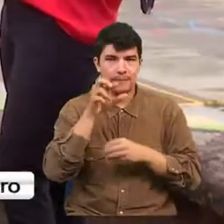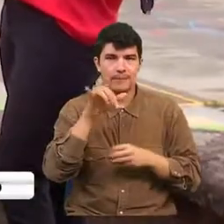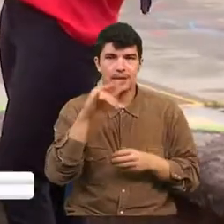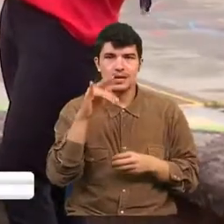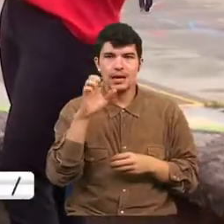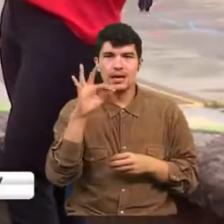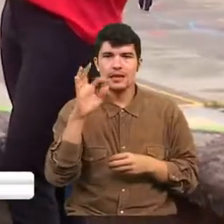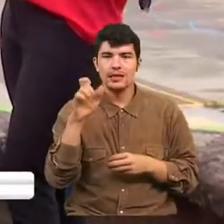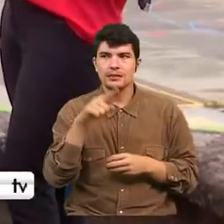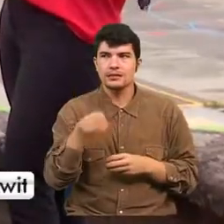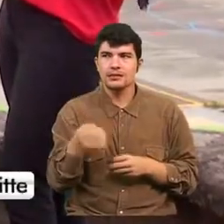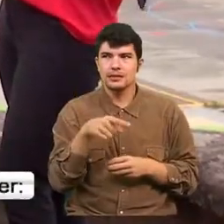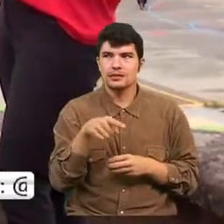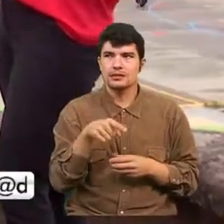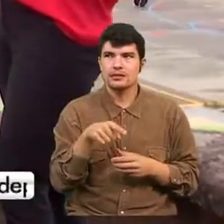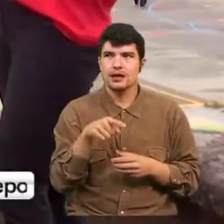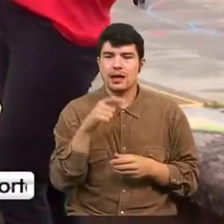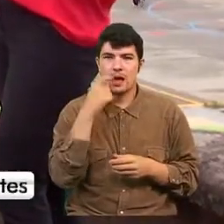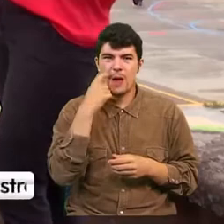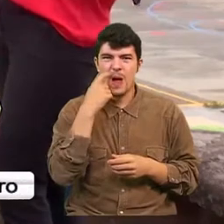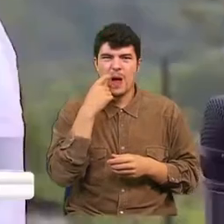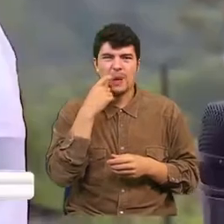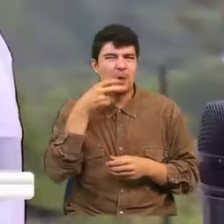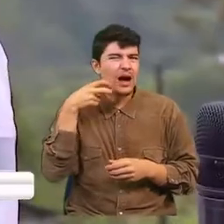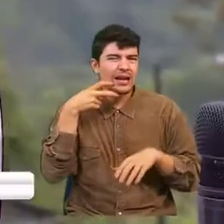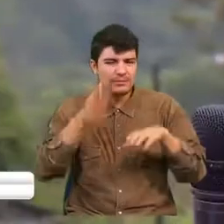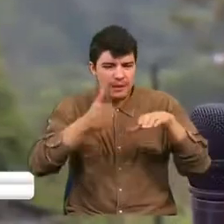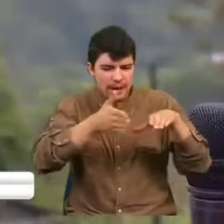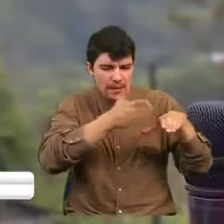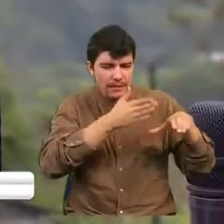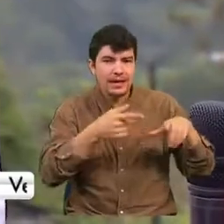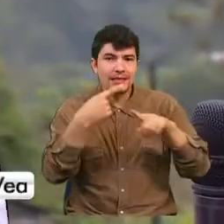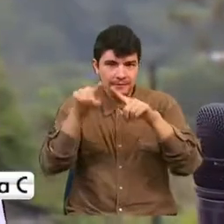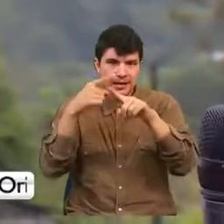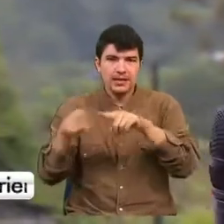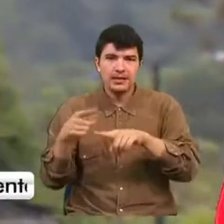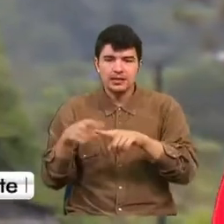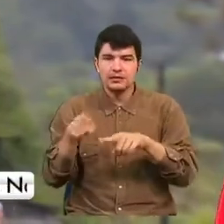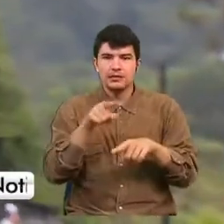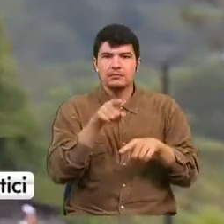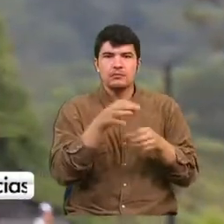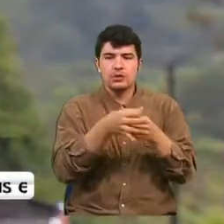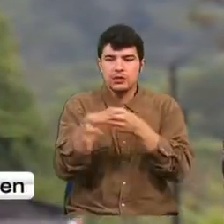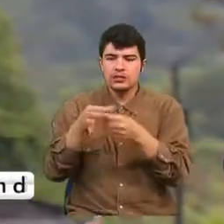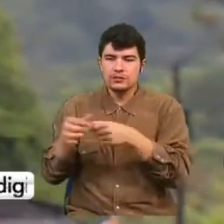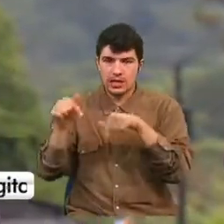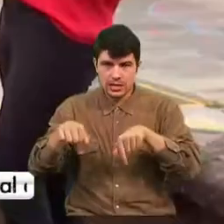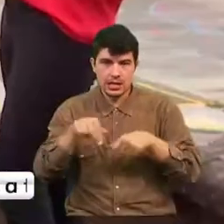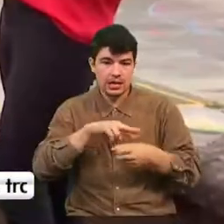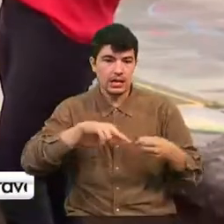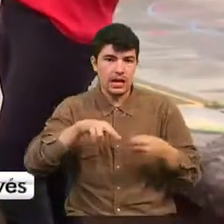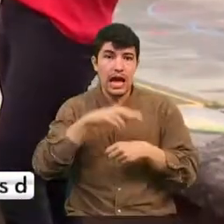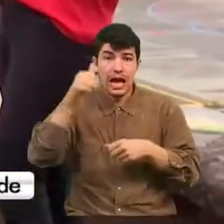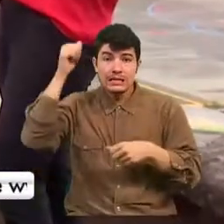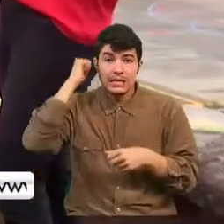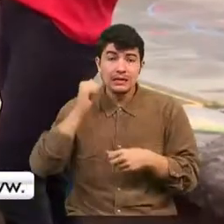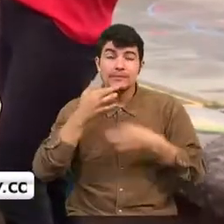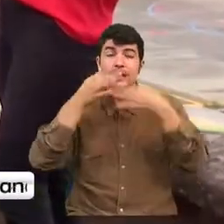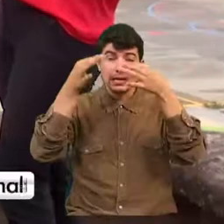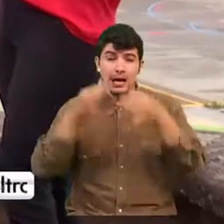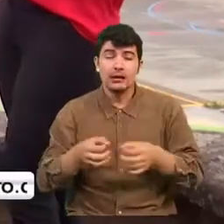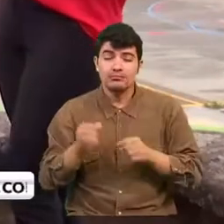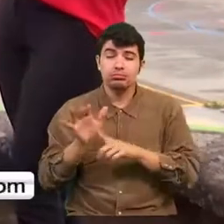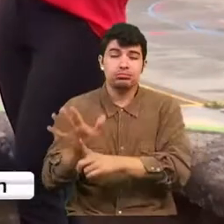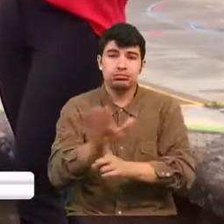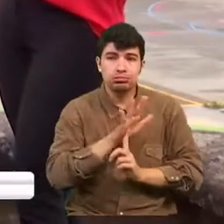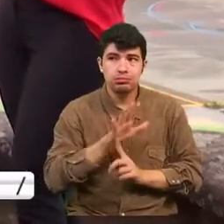veleños y de cada uno de los 18 municipios de la jurisdicción. Ayer esto fue un verdadero deleite. Creo que ven